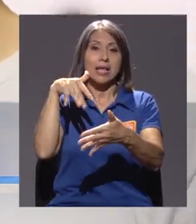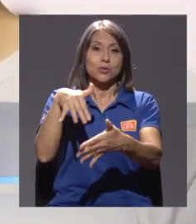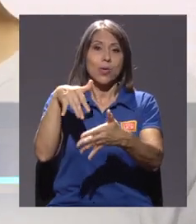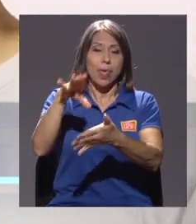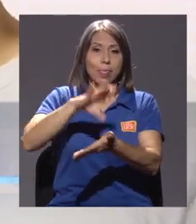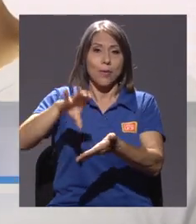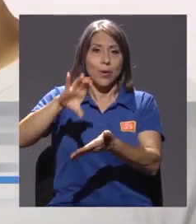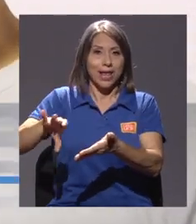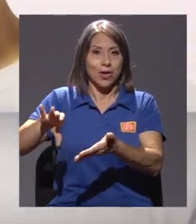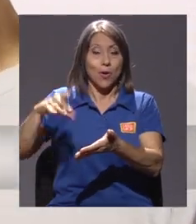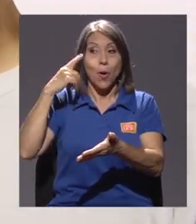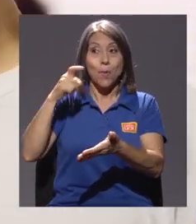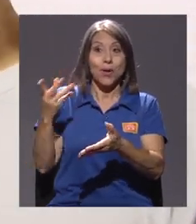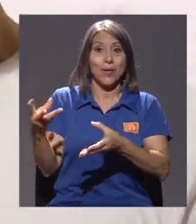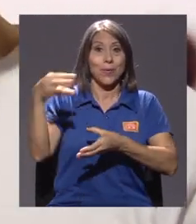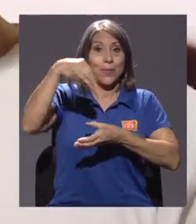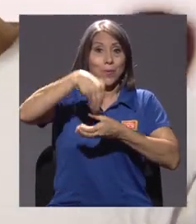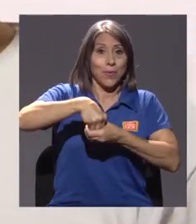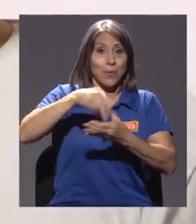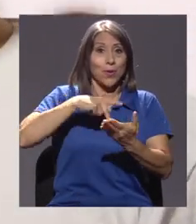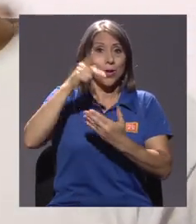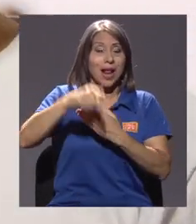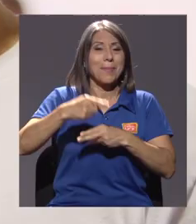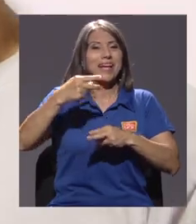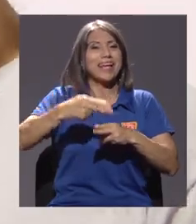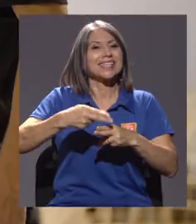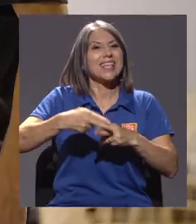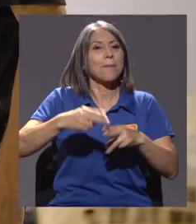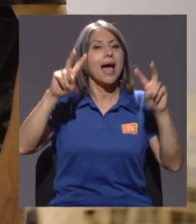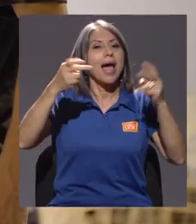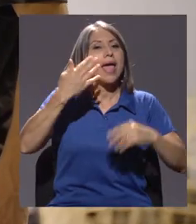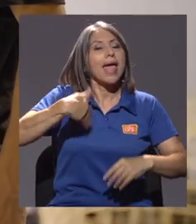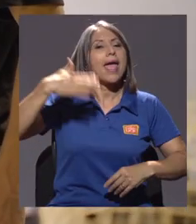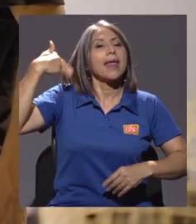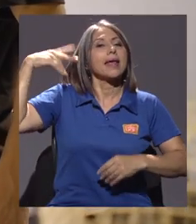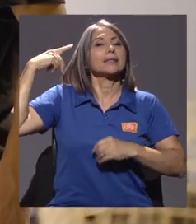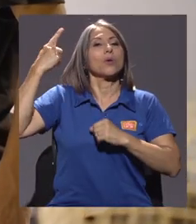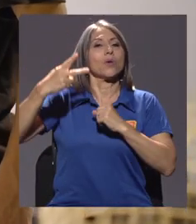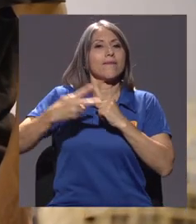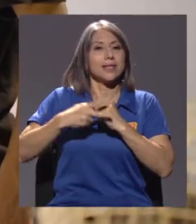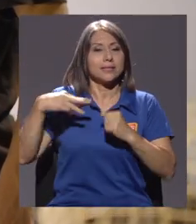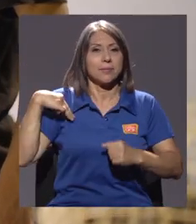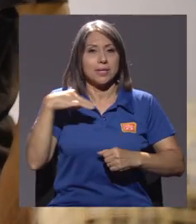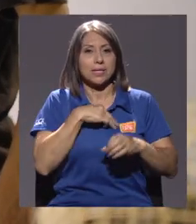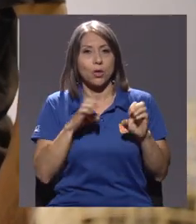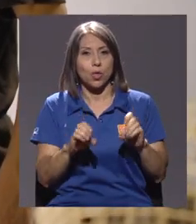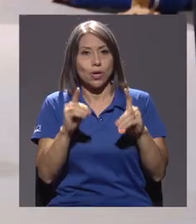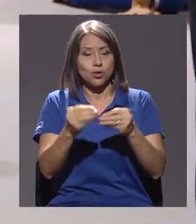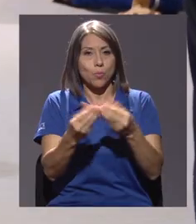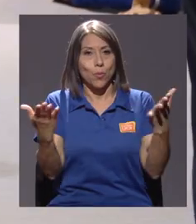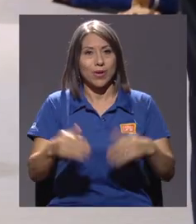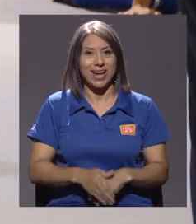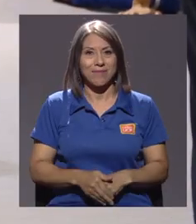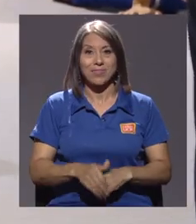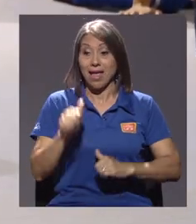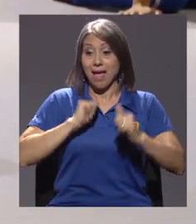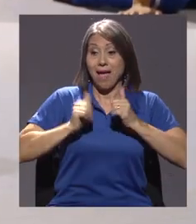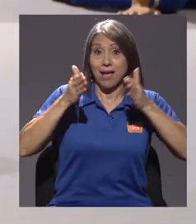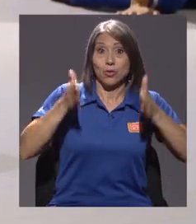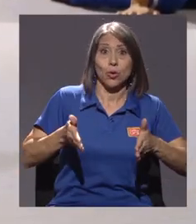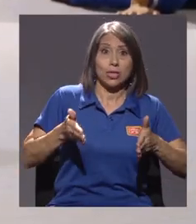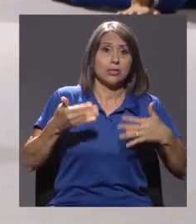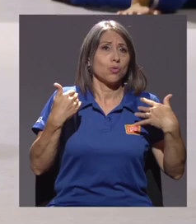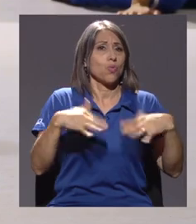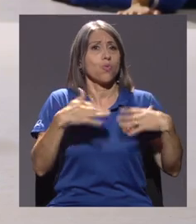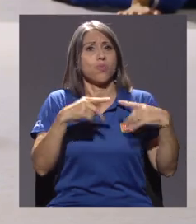colegiales, porque es una obra del programa Érase una vez del Ministerio de Educación Pública. El elenco se conforma de un